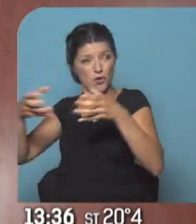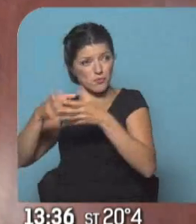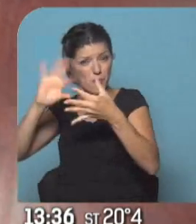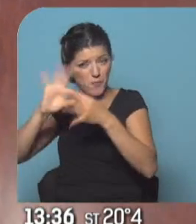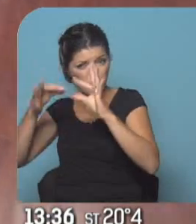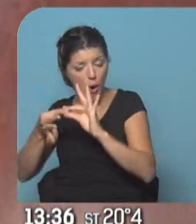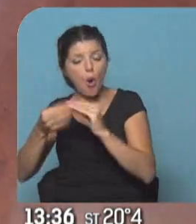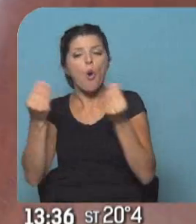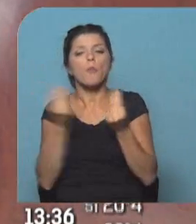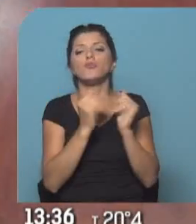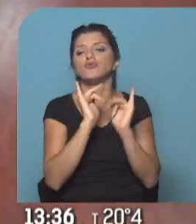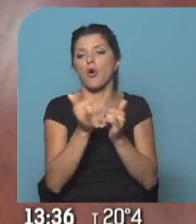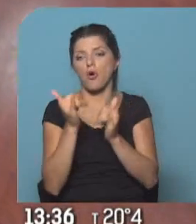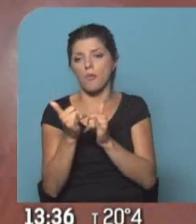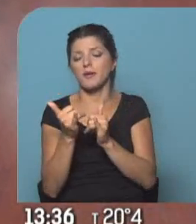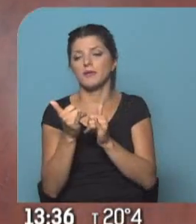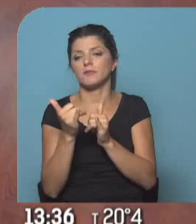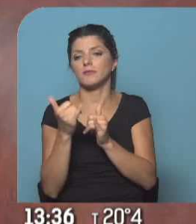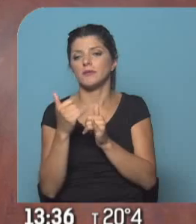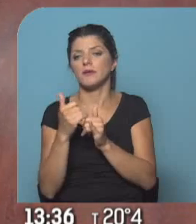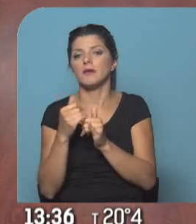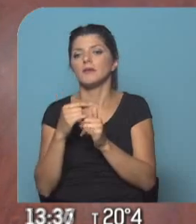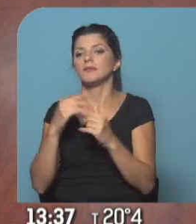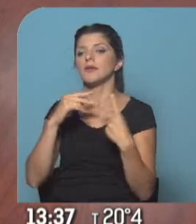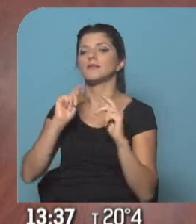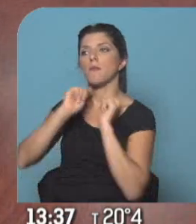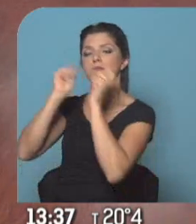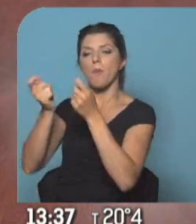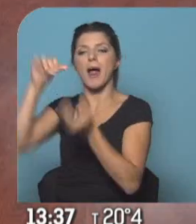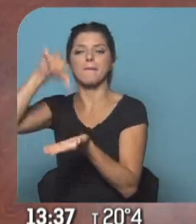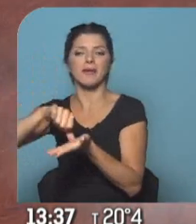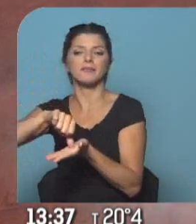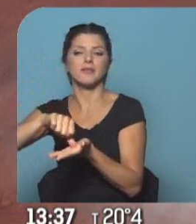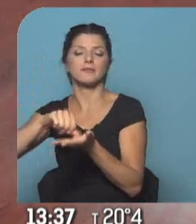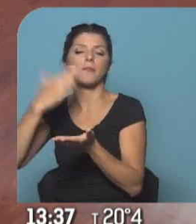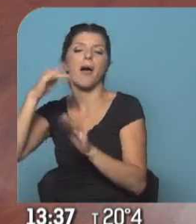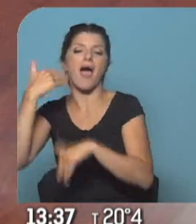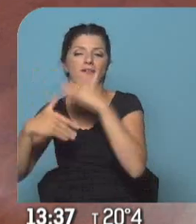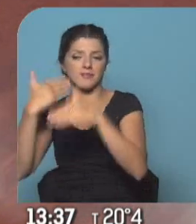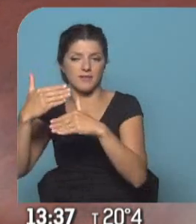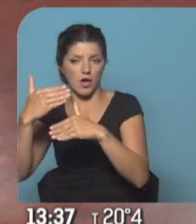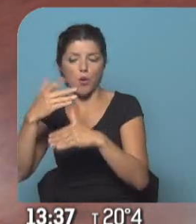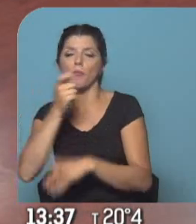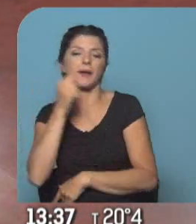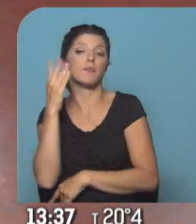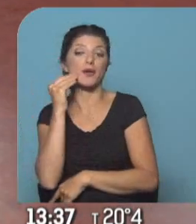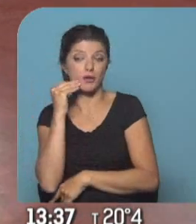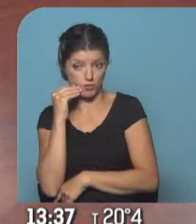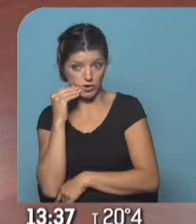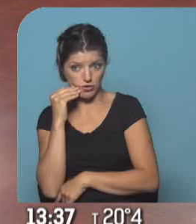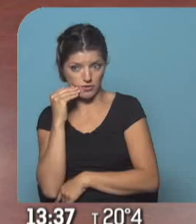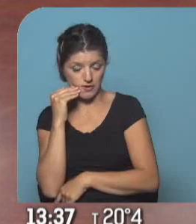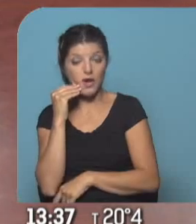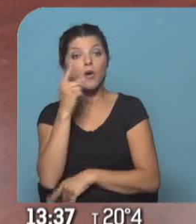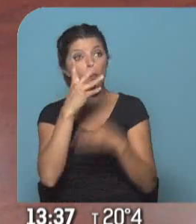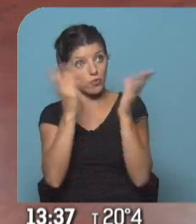iban a vivir a países que se suponía que eran más avanzados en materia social, como podría ser Reino Unido. Al